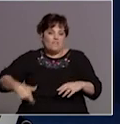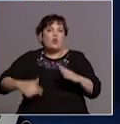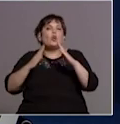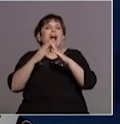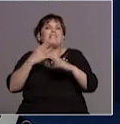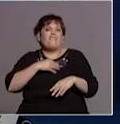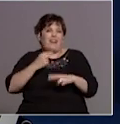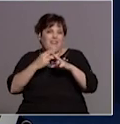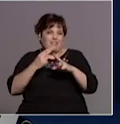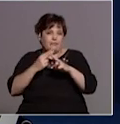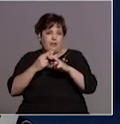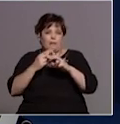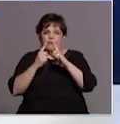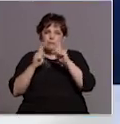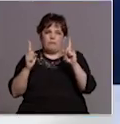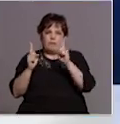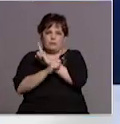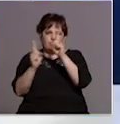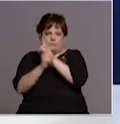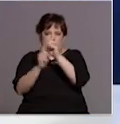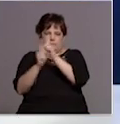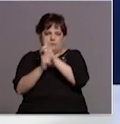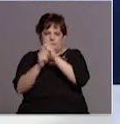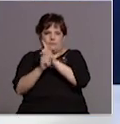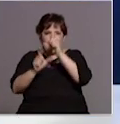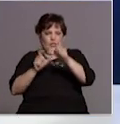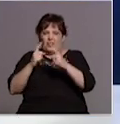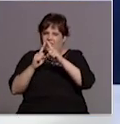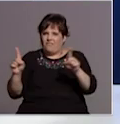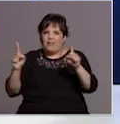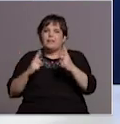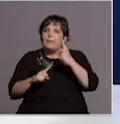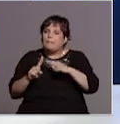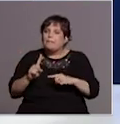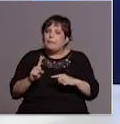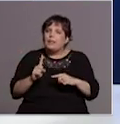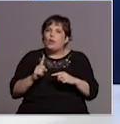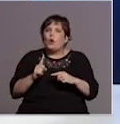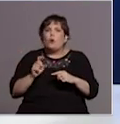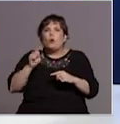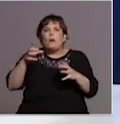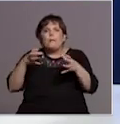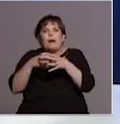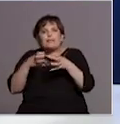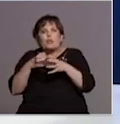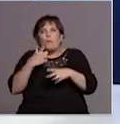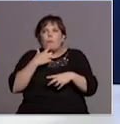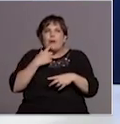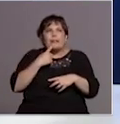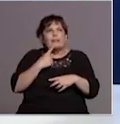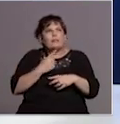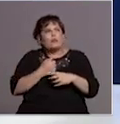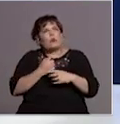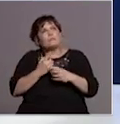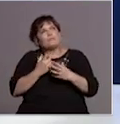de muy diferente carácter pero existió una estructura de partidos y una